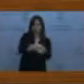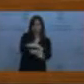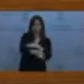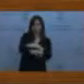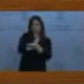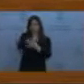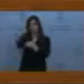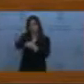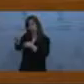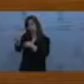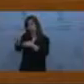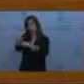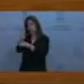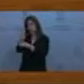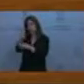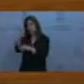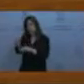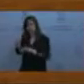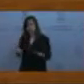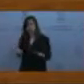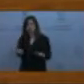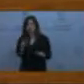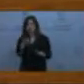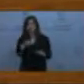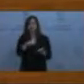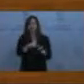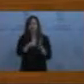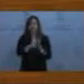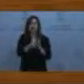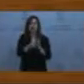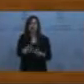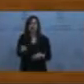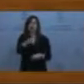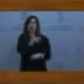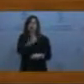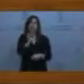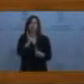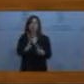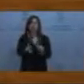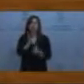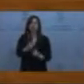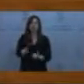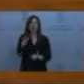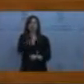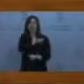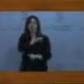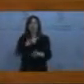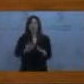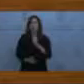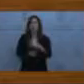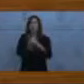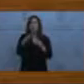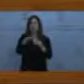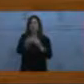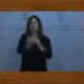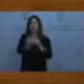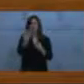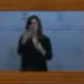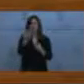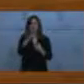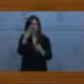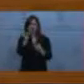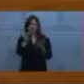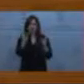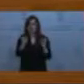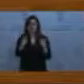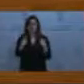sí que es surrealista. Cuando se lleva la planificación al extremo, cuando se lleva la intervención al extremo, se producen situaciones surrealistas en la vida